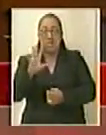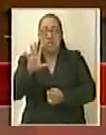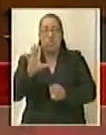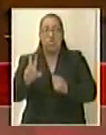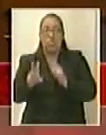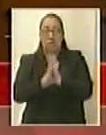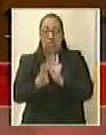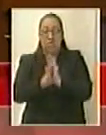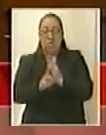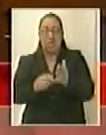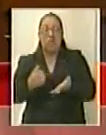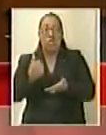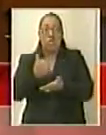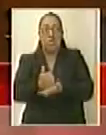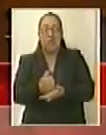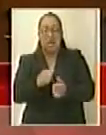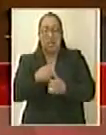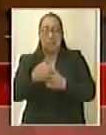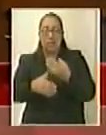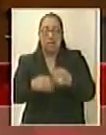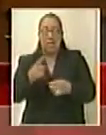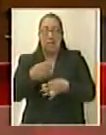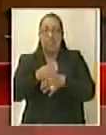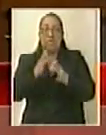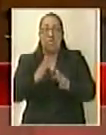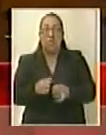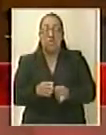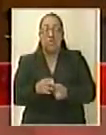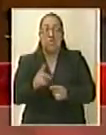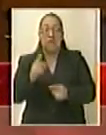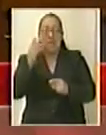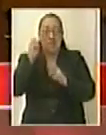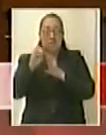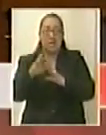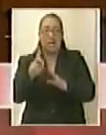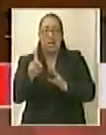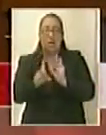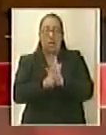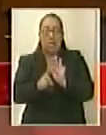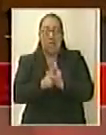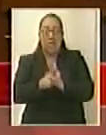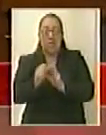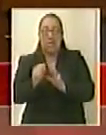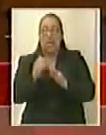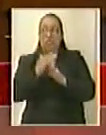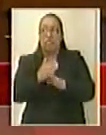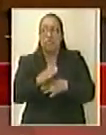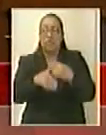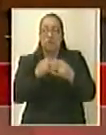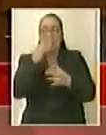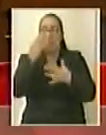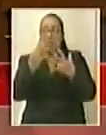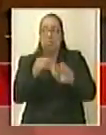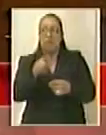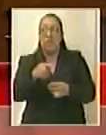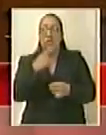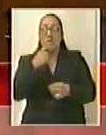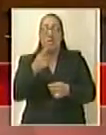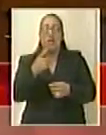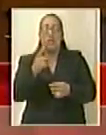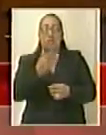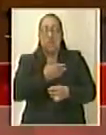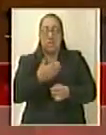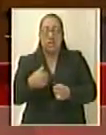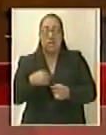voluntad de contribuir en el proceso de formalización de la minería informal y la defensa del medio ambiente esos son